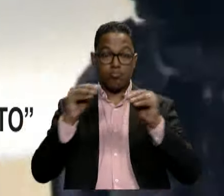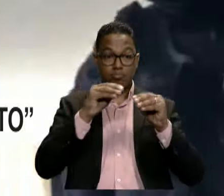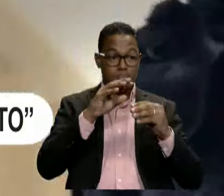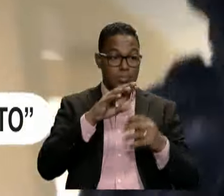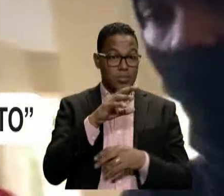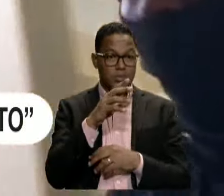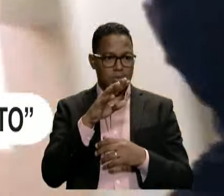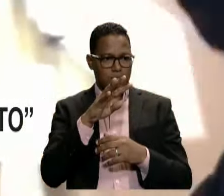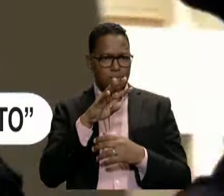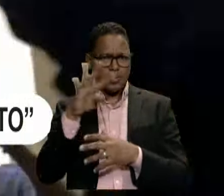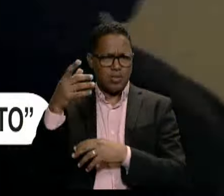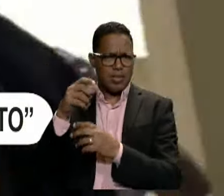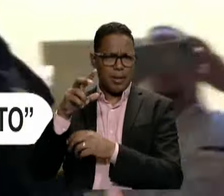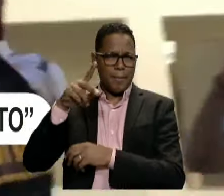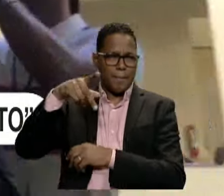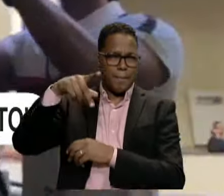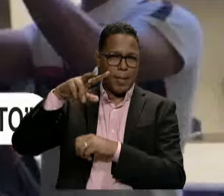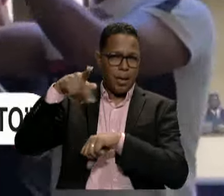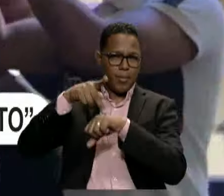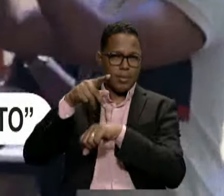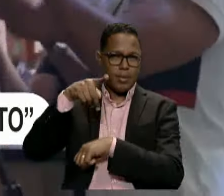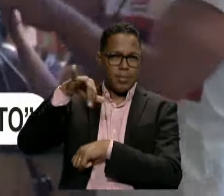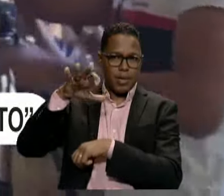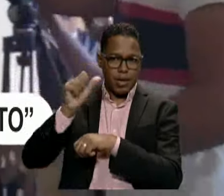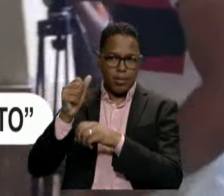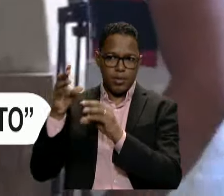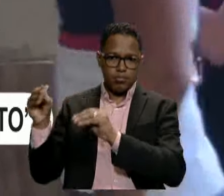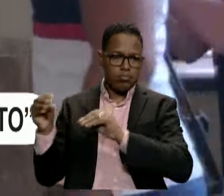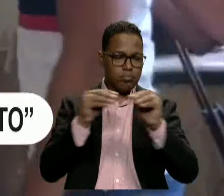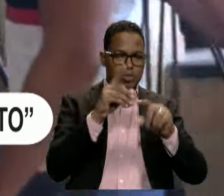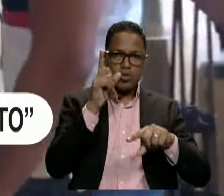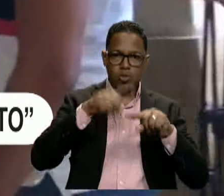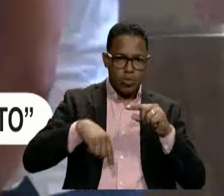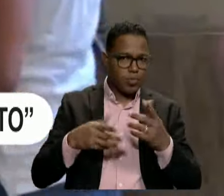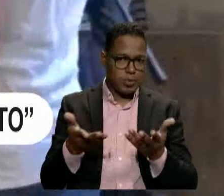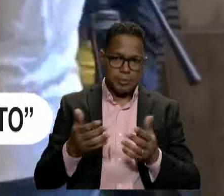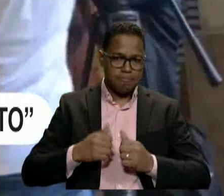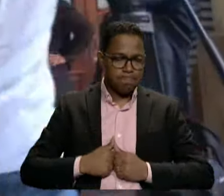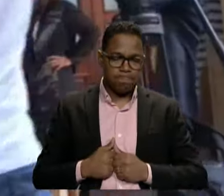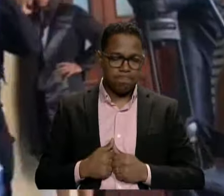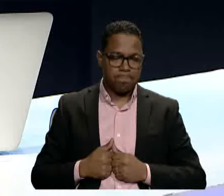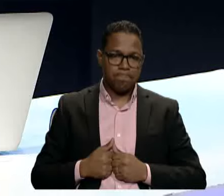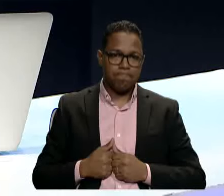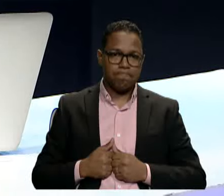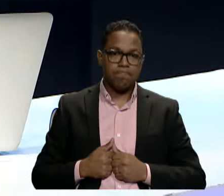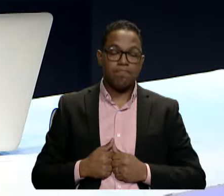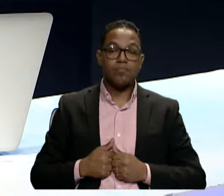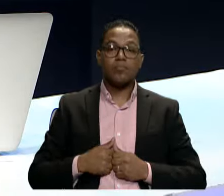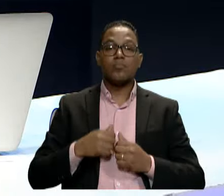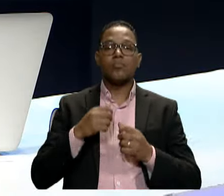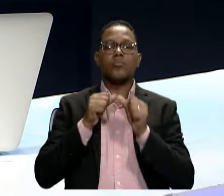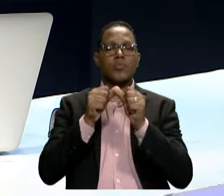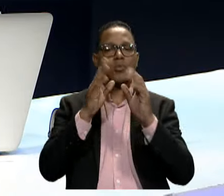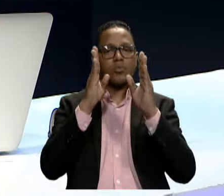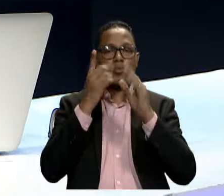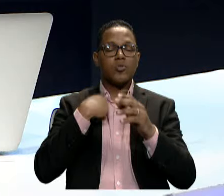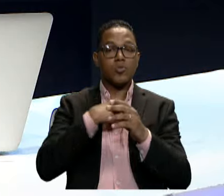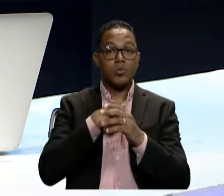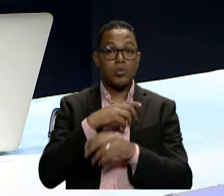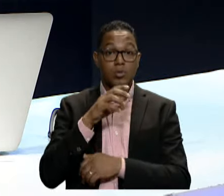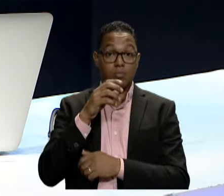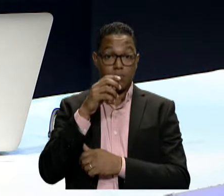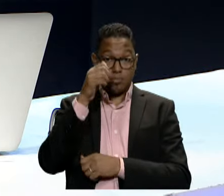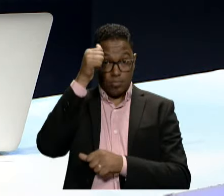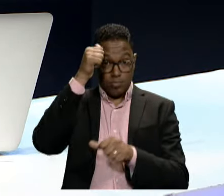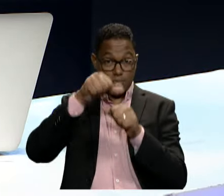de Baní, provincia Peravia, pese a ser citado por las vías correspondientes. Mantenga la sintonía con nosotros. Recordarles que